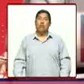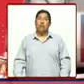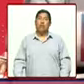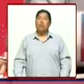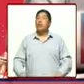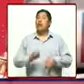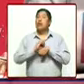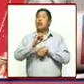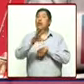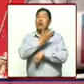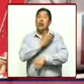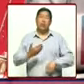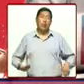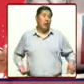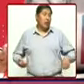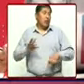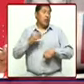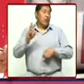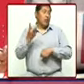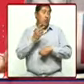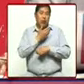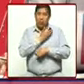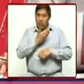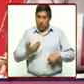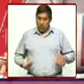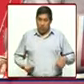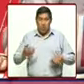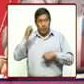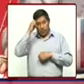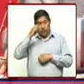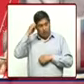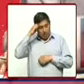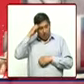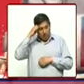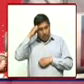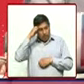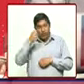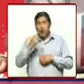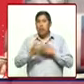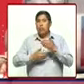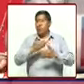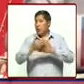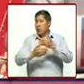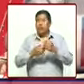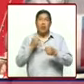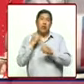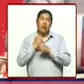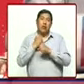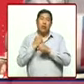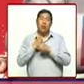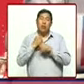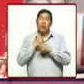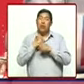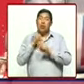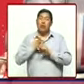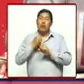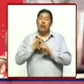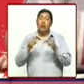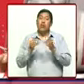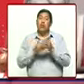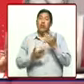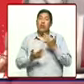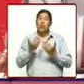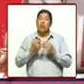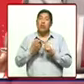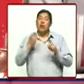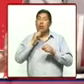Y queremos decirle que el presidente y el vicepresidente del Estado van a encabezar los trabajos que se van a realizar para luchar contra los incendios